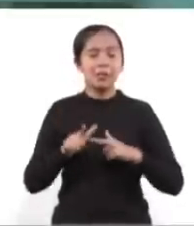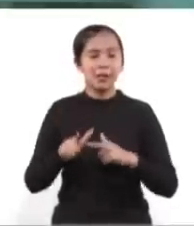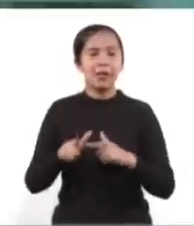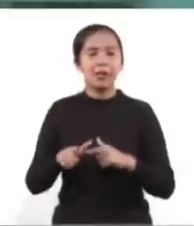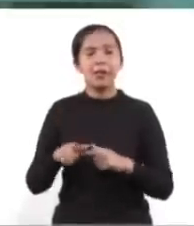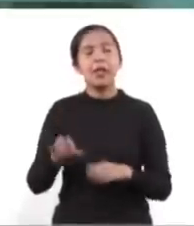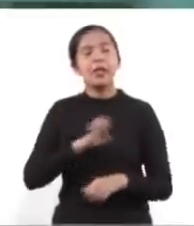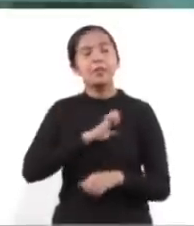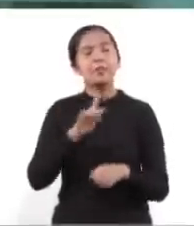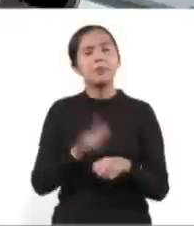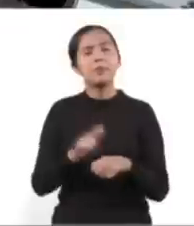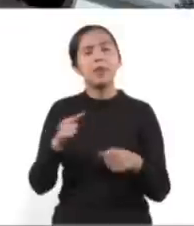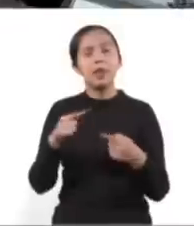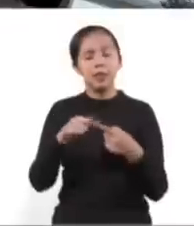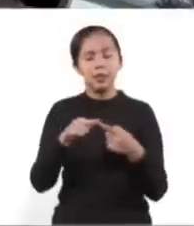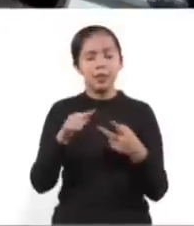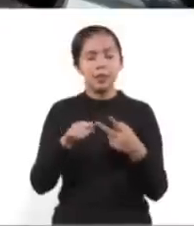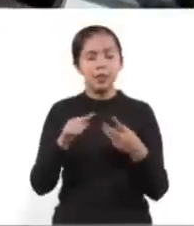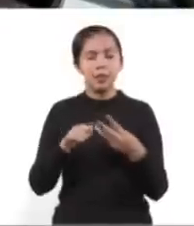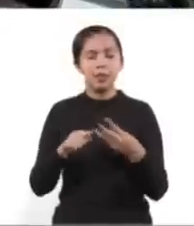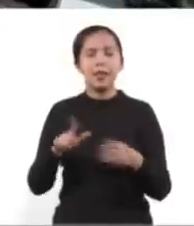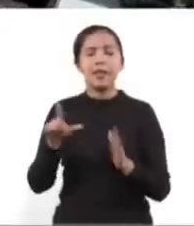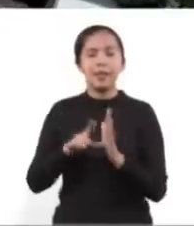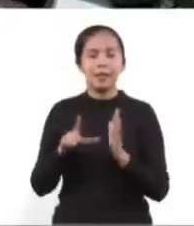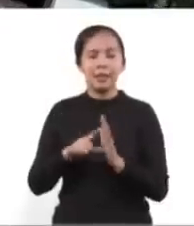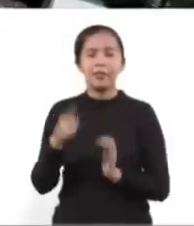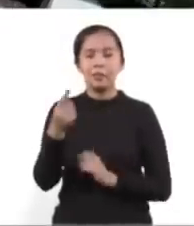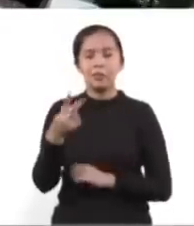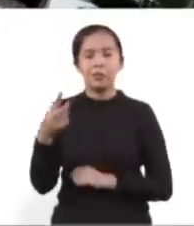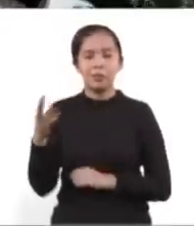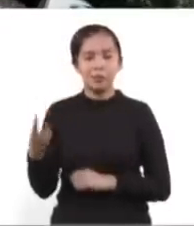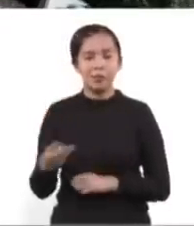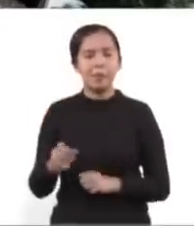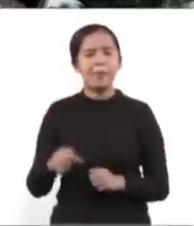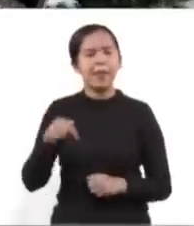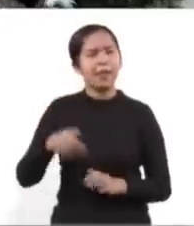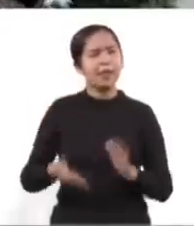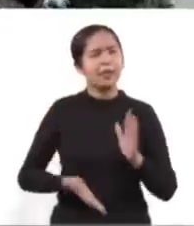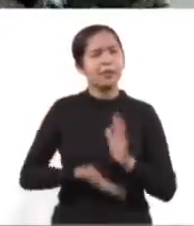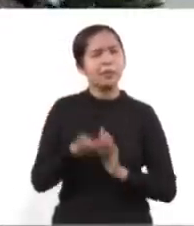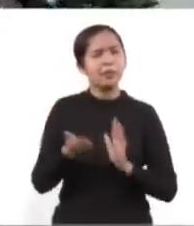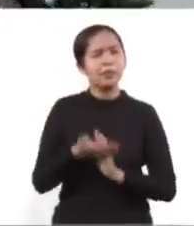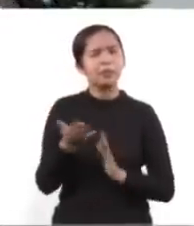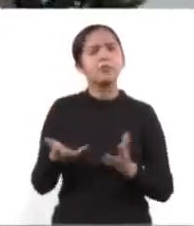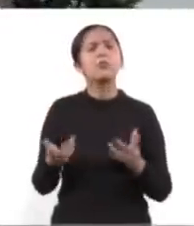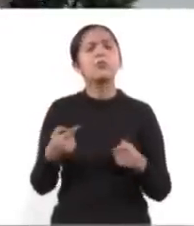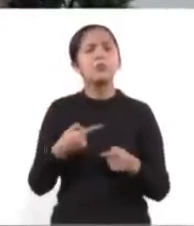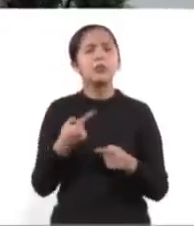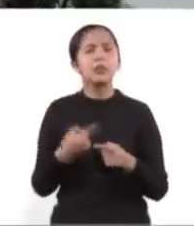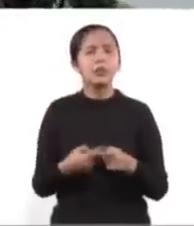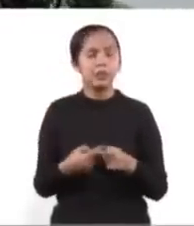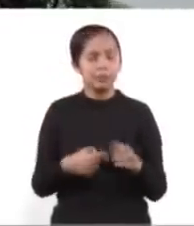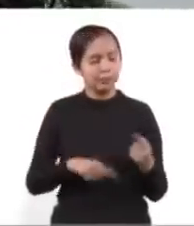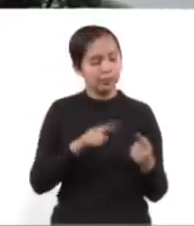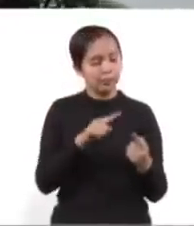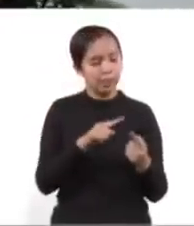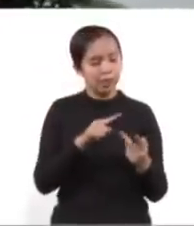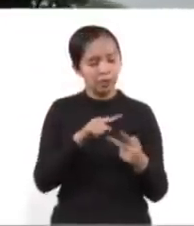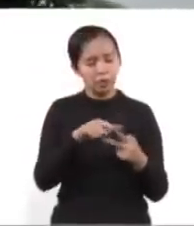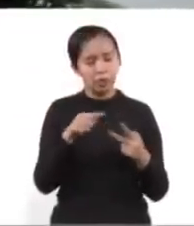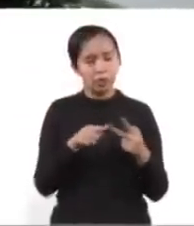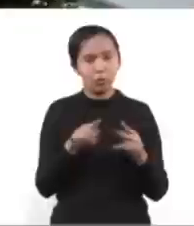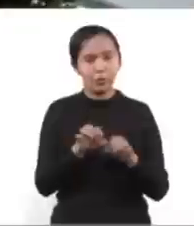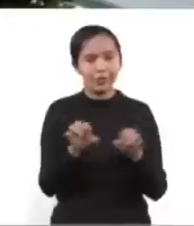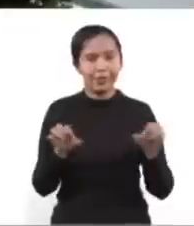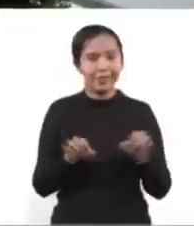1, 2 y 3. ¿Quién hizo esta obra? Dos empresas públicas de